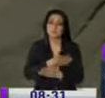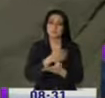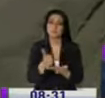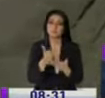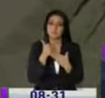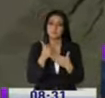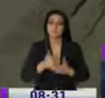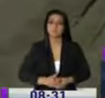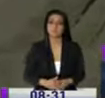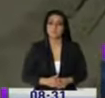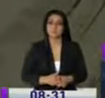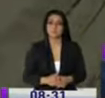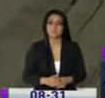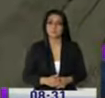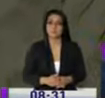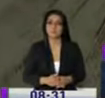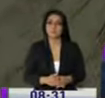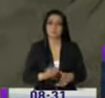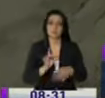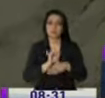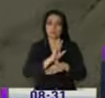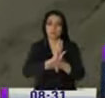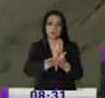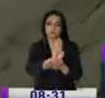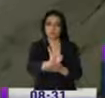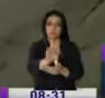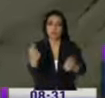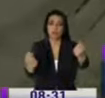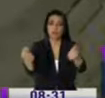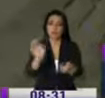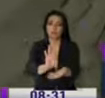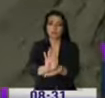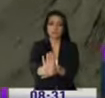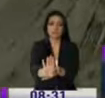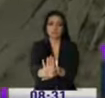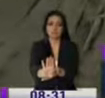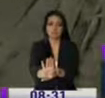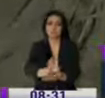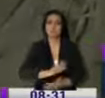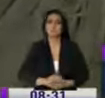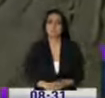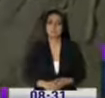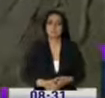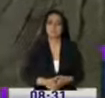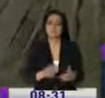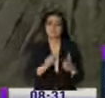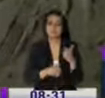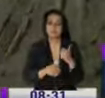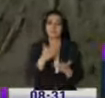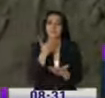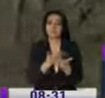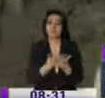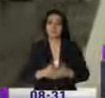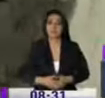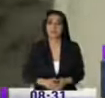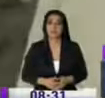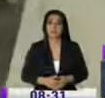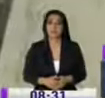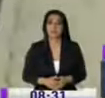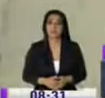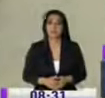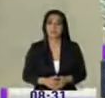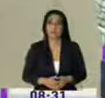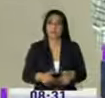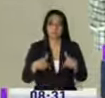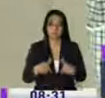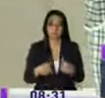ayuden, que no vamos a dejarles pasar porque estamos bien afectados. Perfecto, muchísimas gracias, vecina. Nosotros en este preciso momento hemos